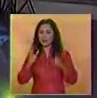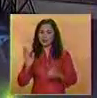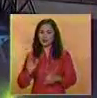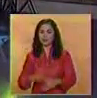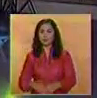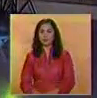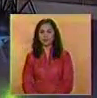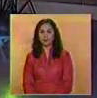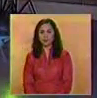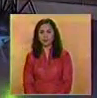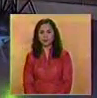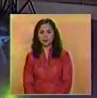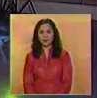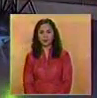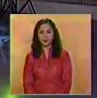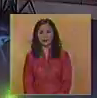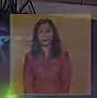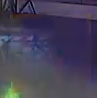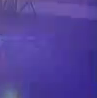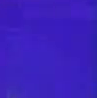entretenimiento. Chao.